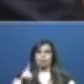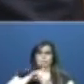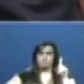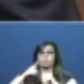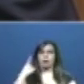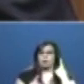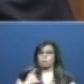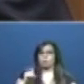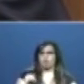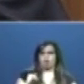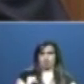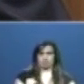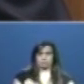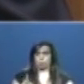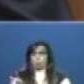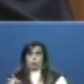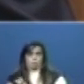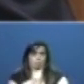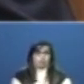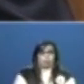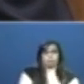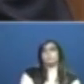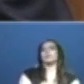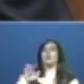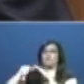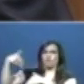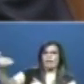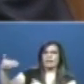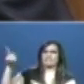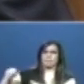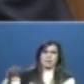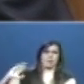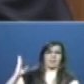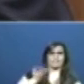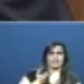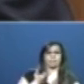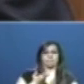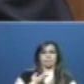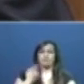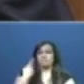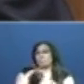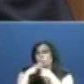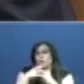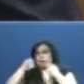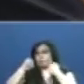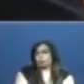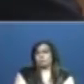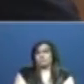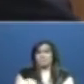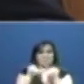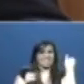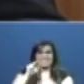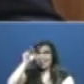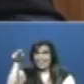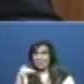crecientes y nuevos factores externos incluso causas de fuerza mayor que pueden interferir la crisis del euro nos ha